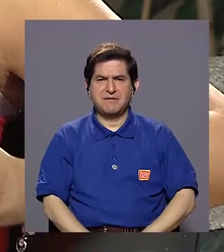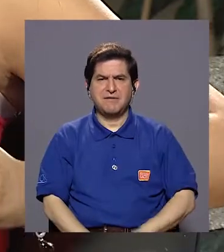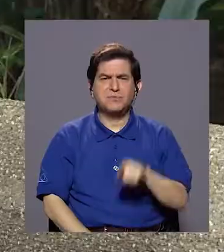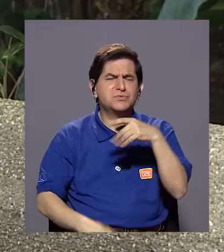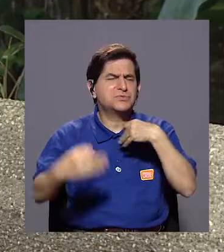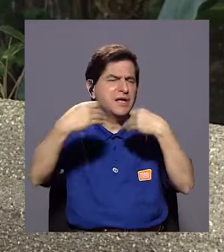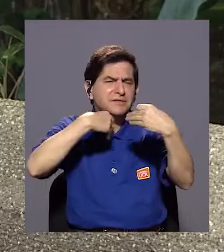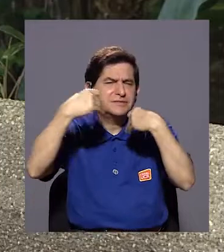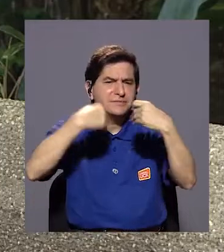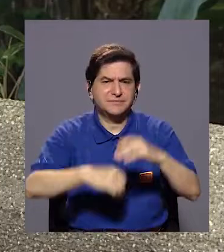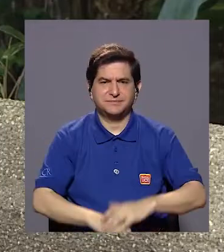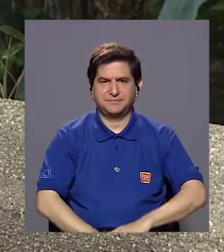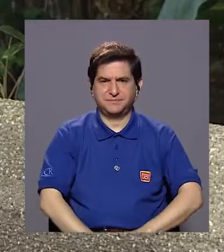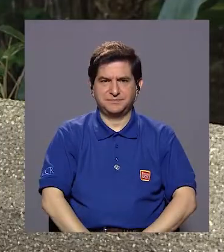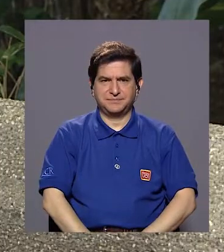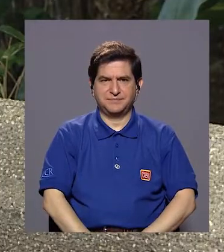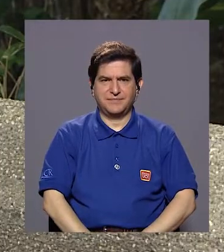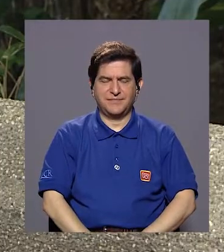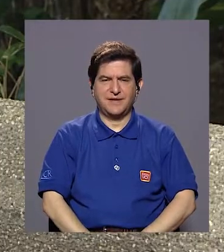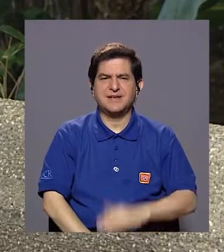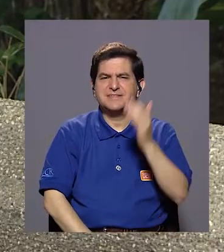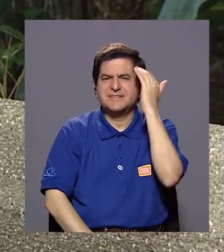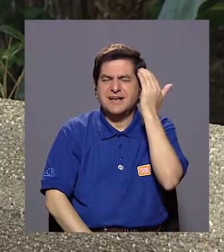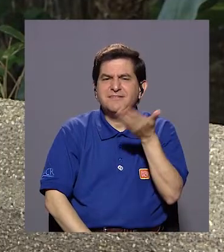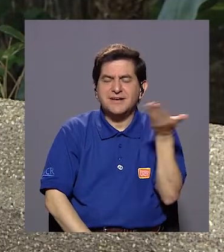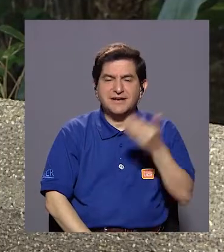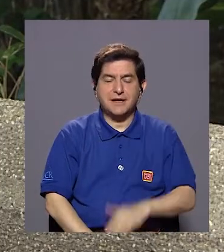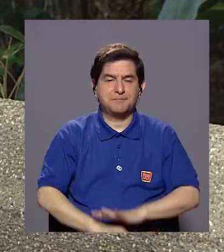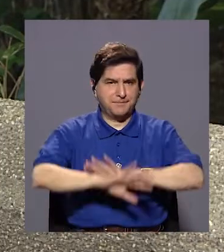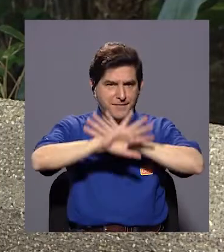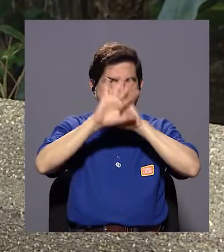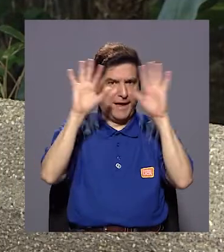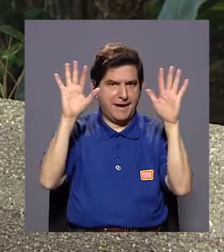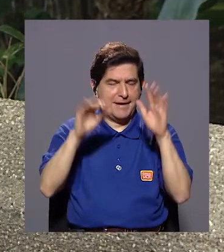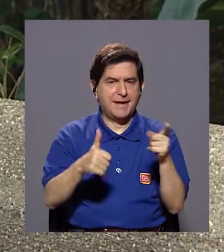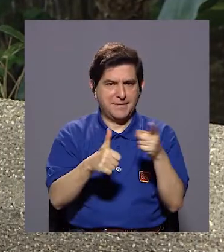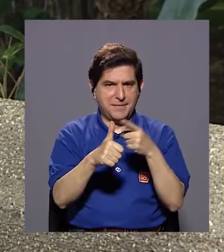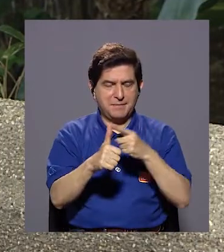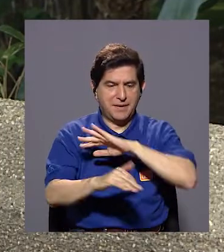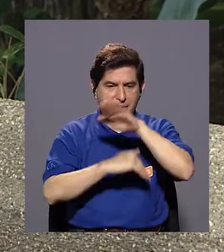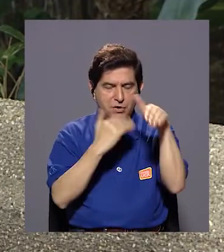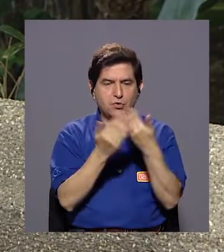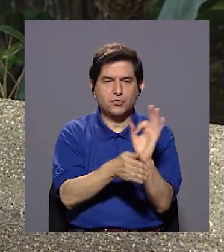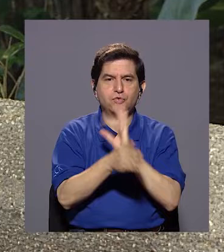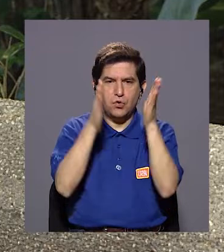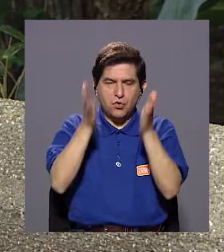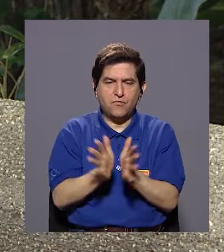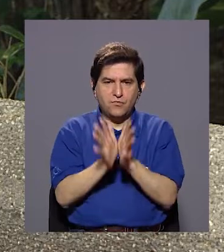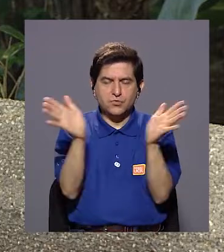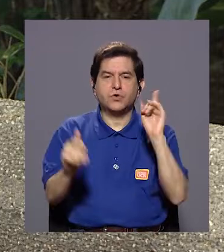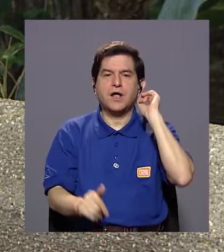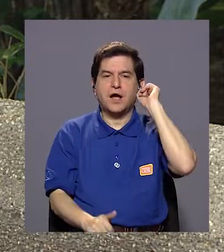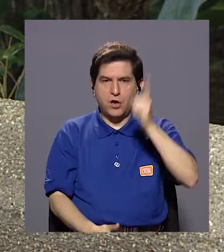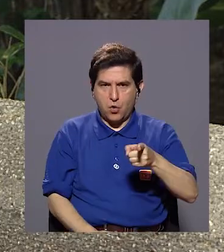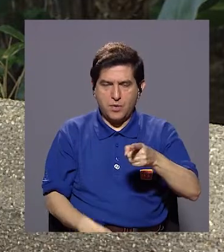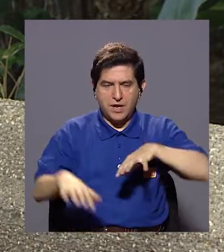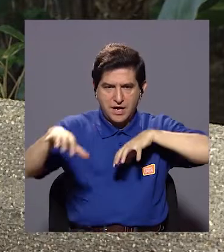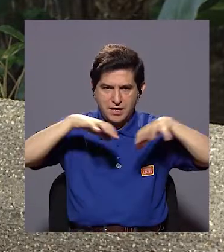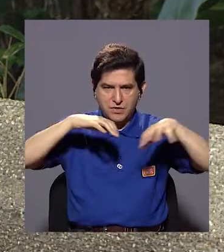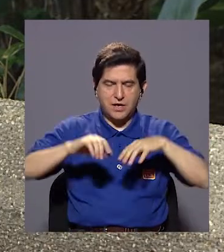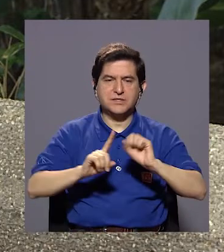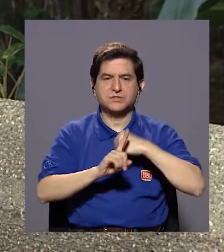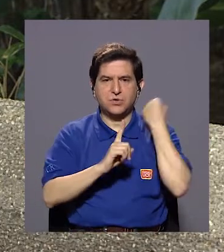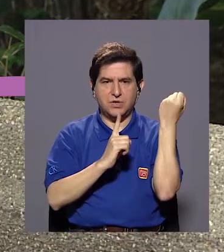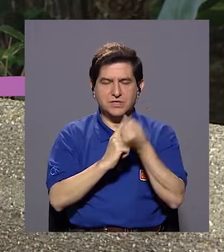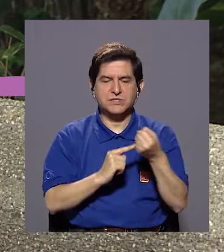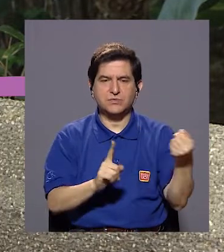Cuénteme al respecto. Sí, digamos, hay que tener claro, digamos, de que todo funcionario público está en la obligación de actuar ante una